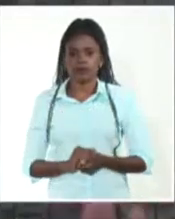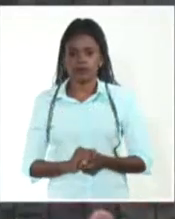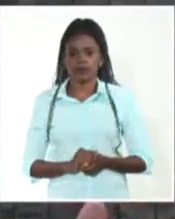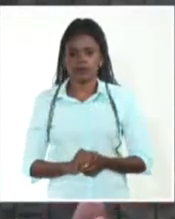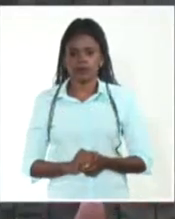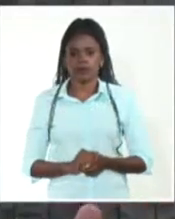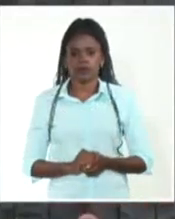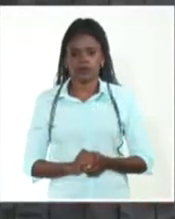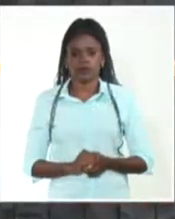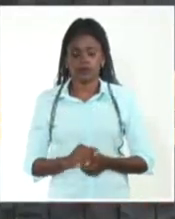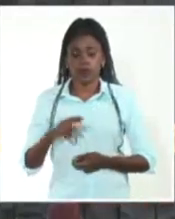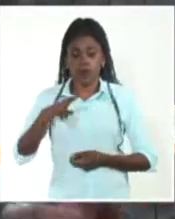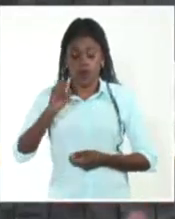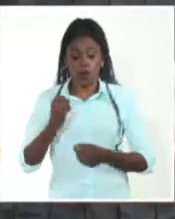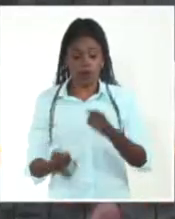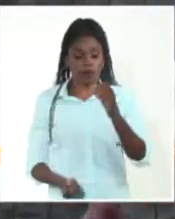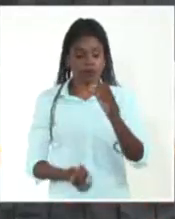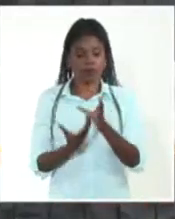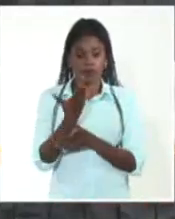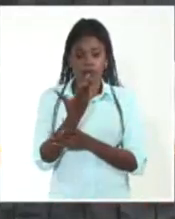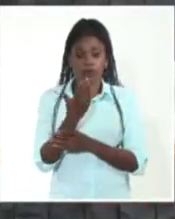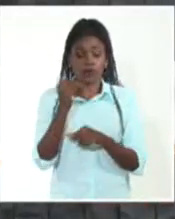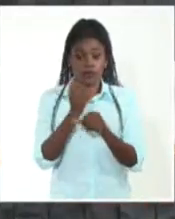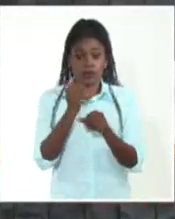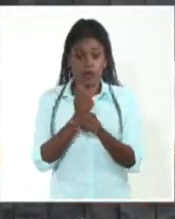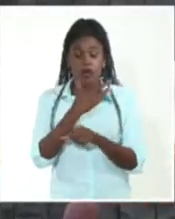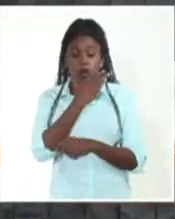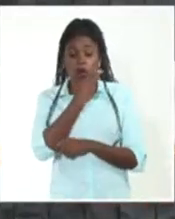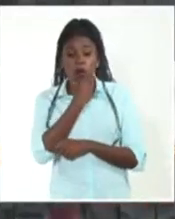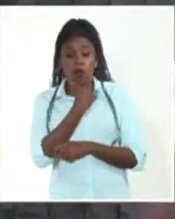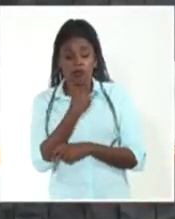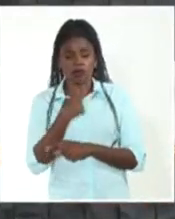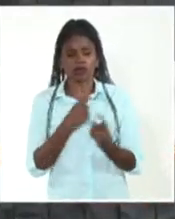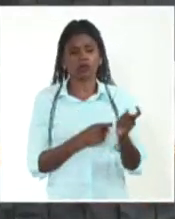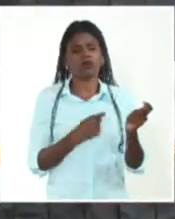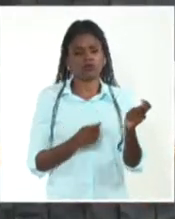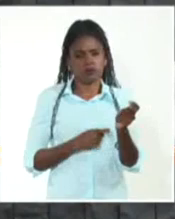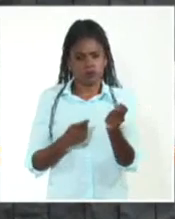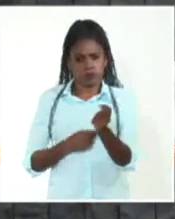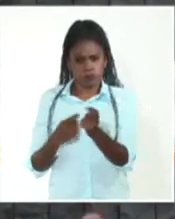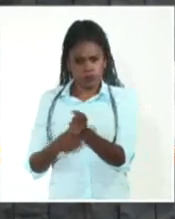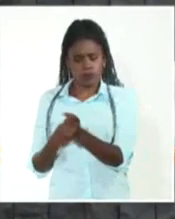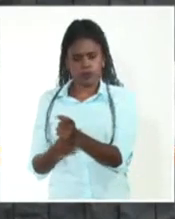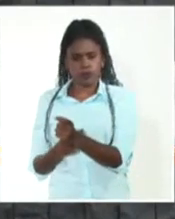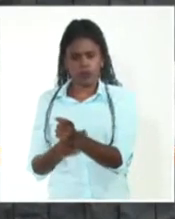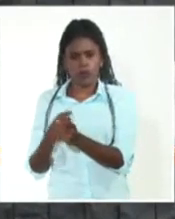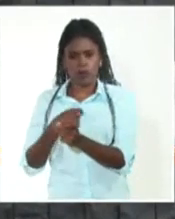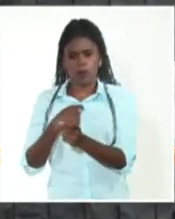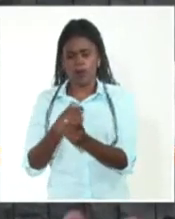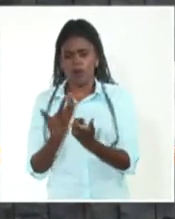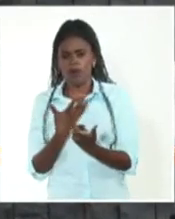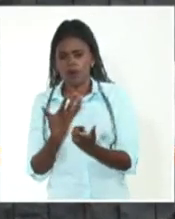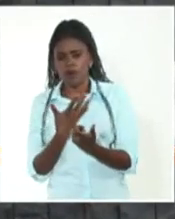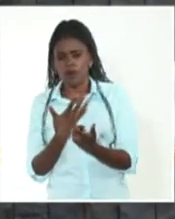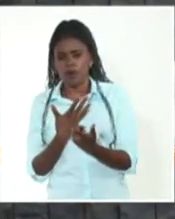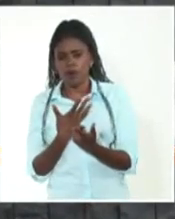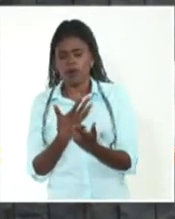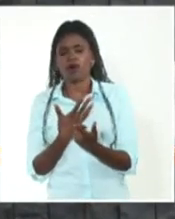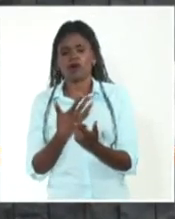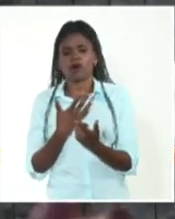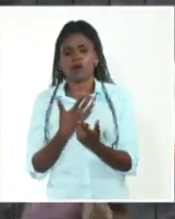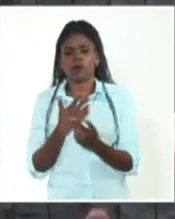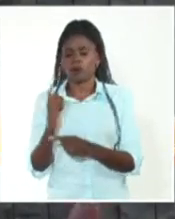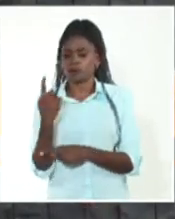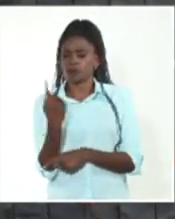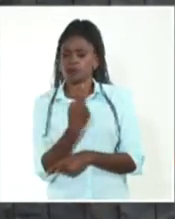generaciones de trabajadores, los jóvenes, vamos a luchar por, estamos luchando por nuestros hijos, estamos luchando por, no, por